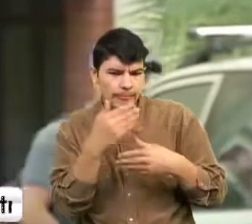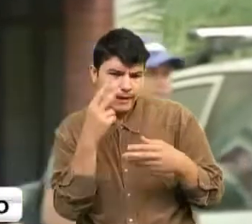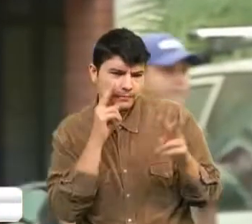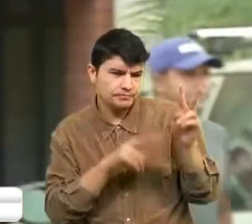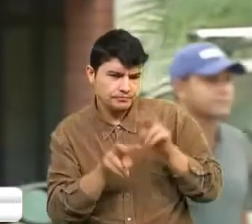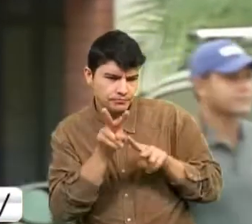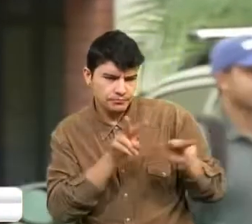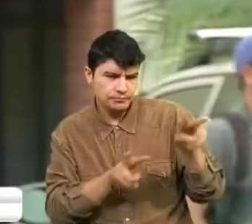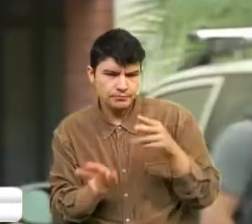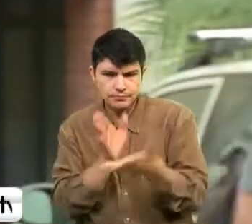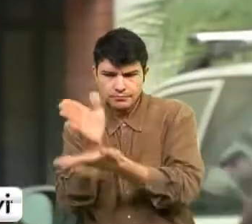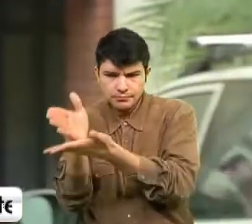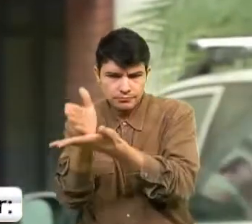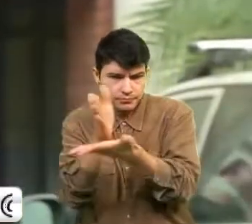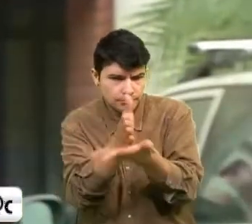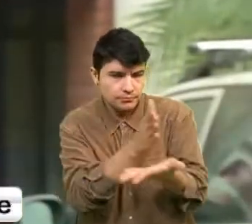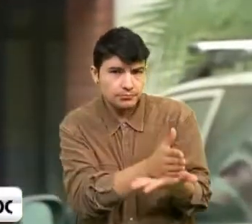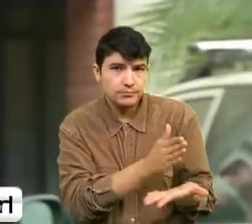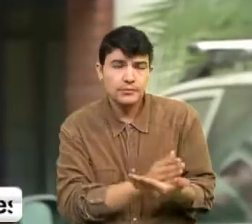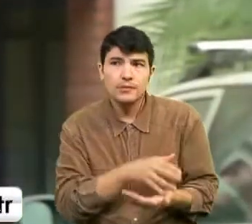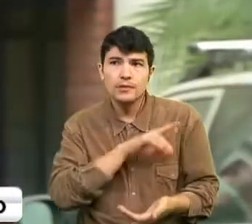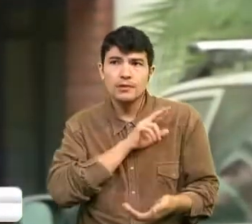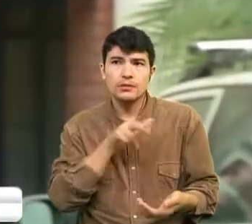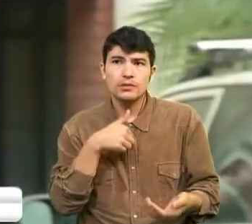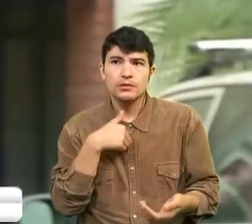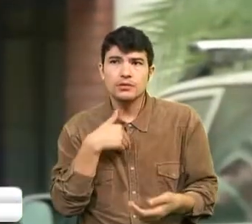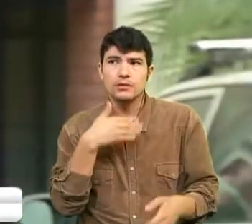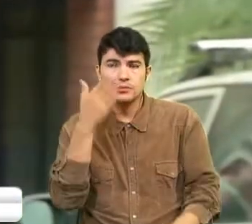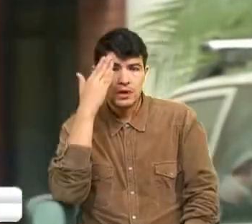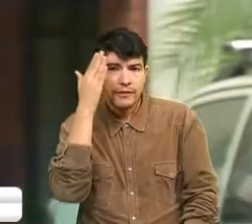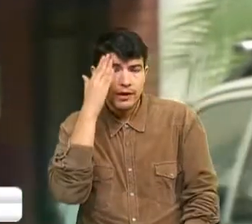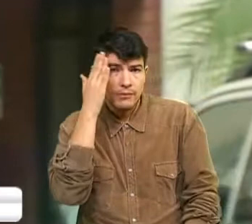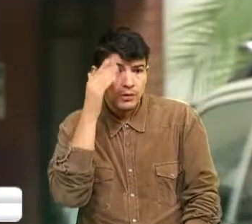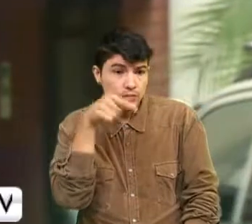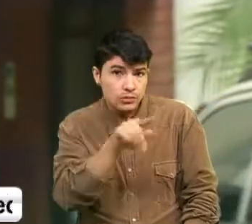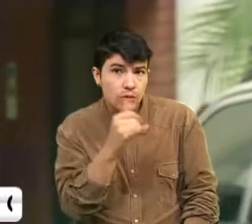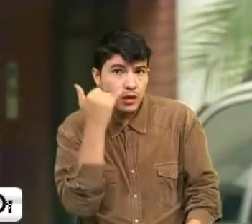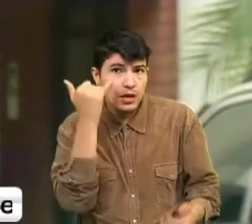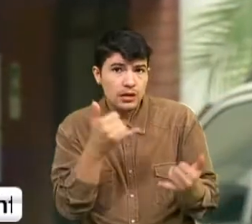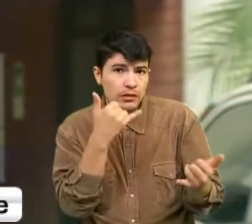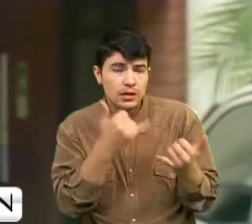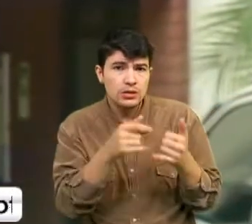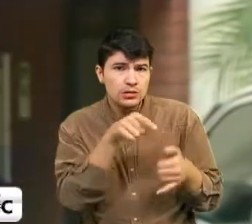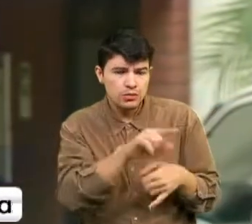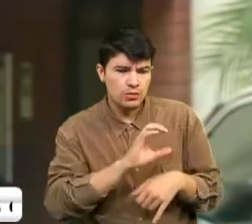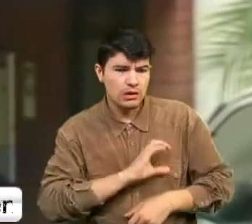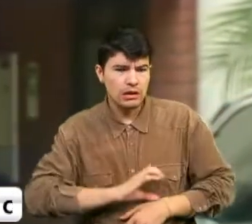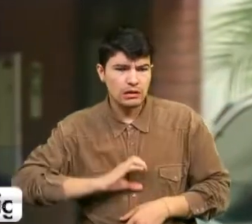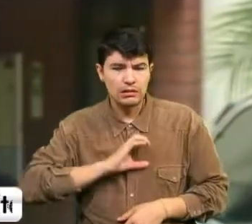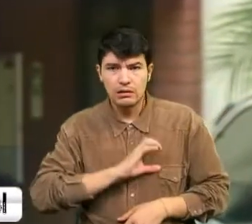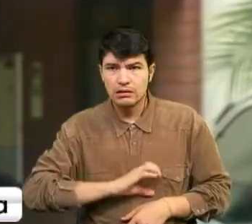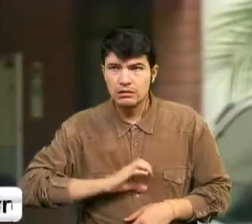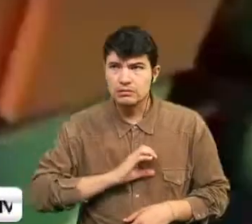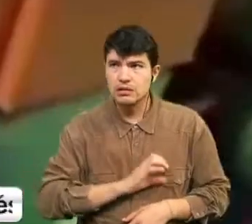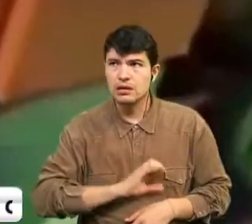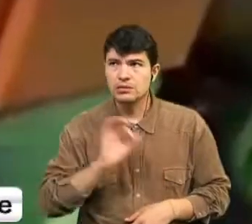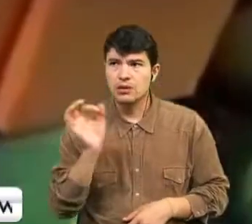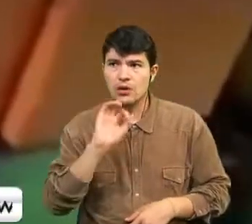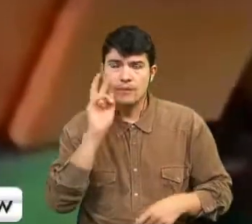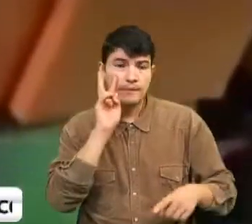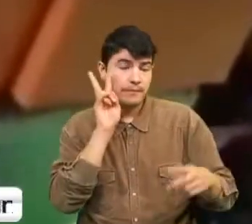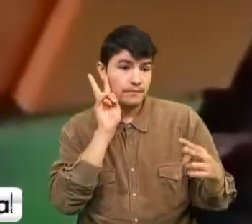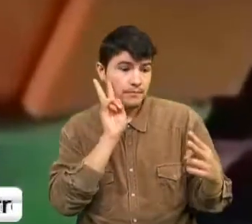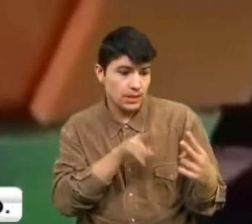visitas a los diferentes módulos y donde se llegue a detectar un producto que ya sea por sus características, digamos, visuales,